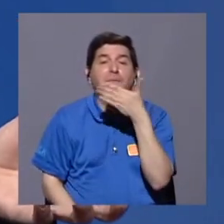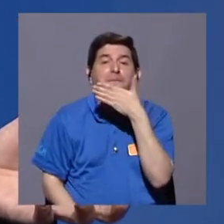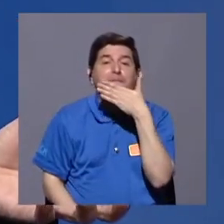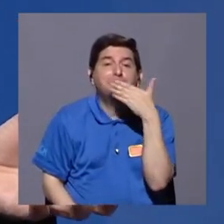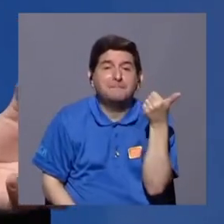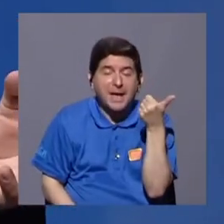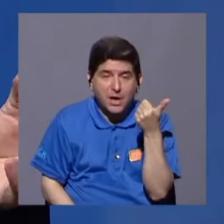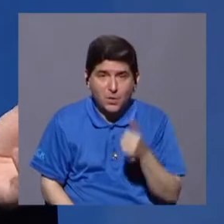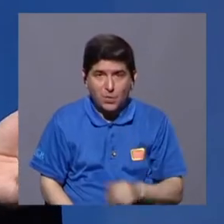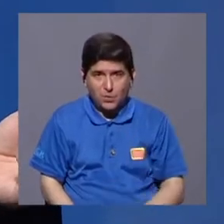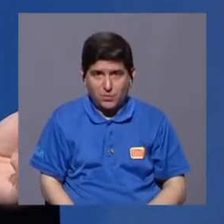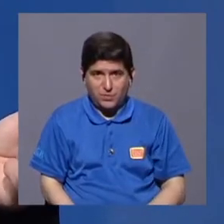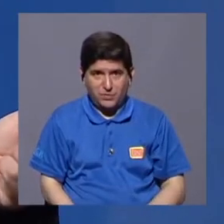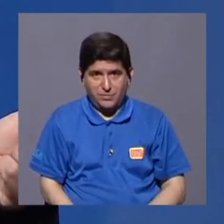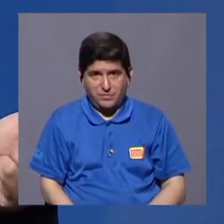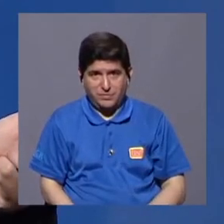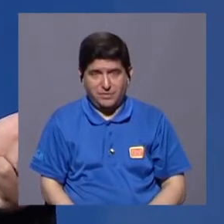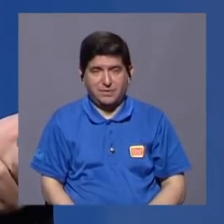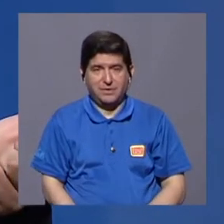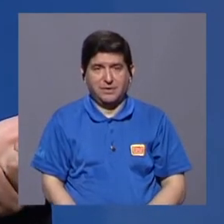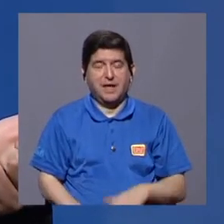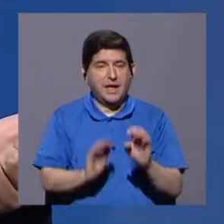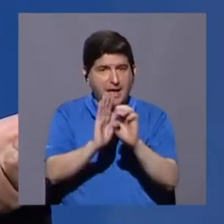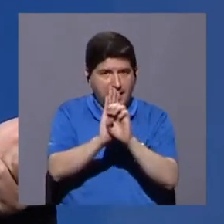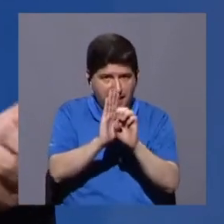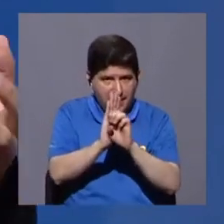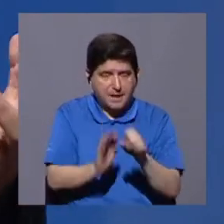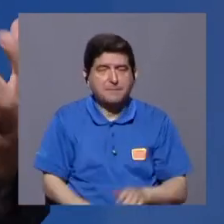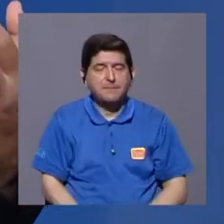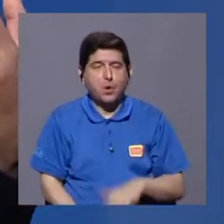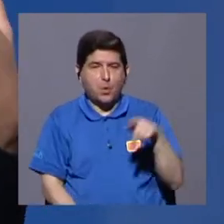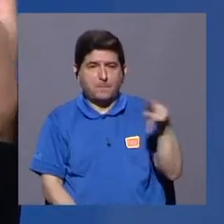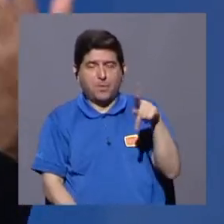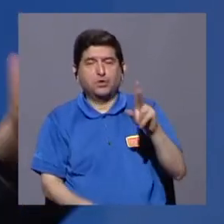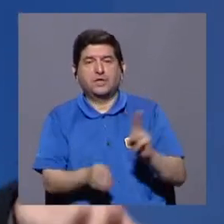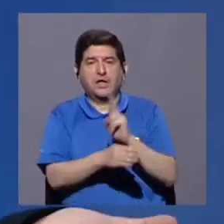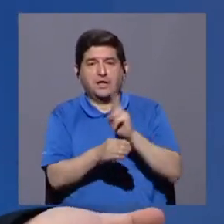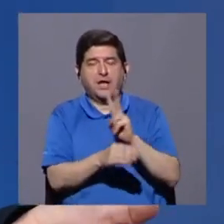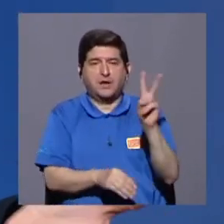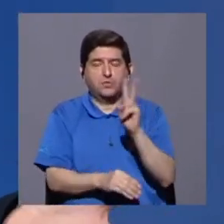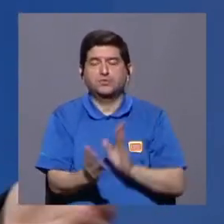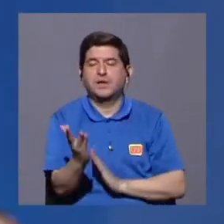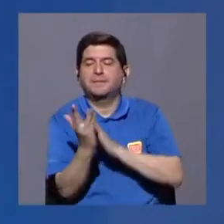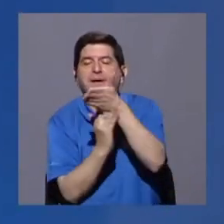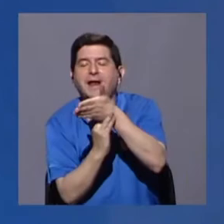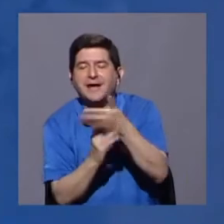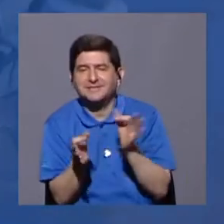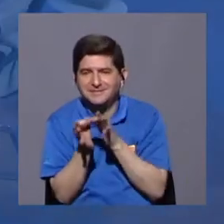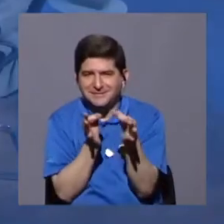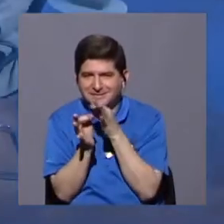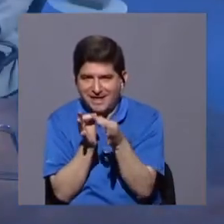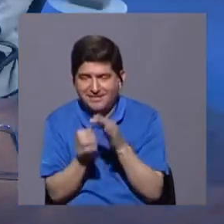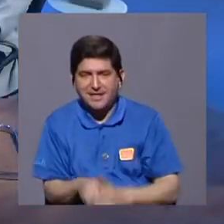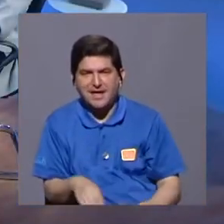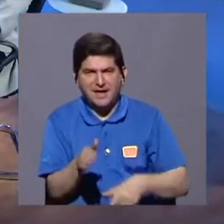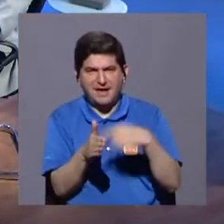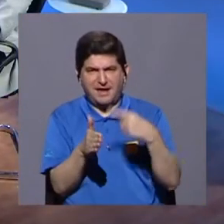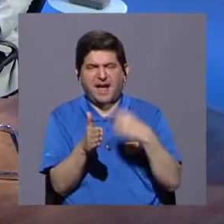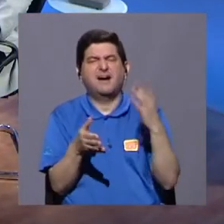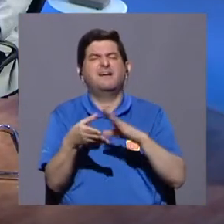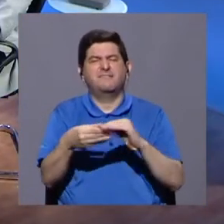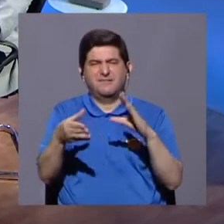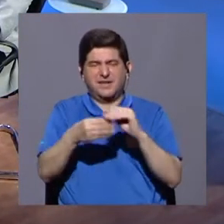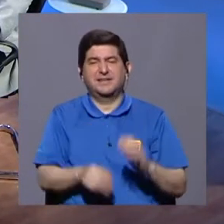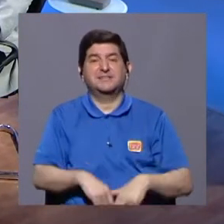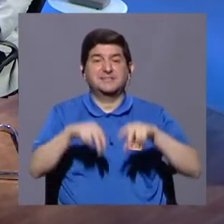que la proteína que usa el virus para entrar a las células verdad muchas veces se ha comentado de